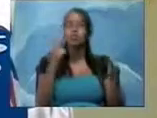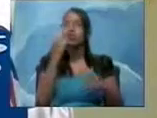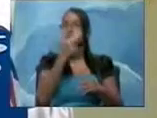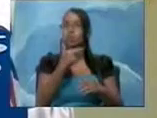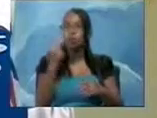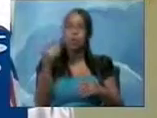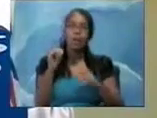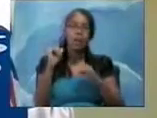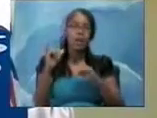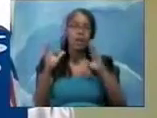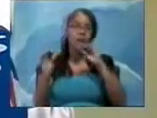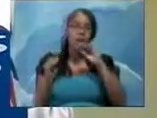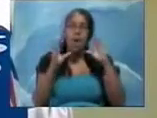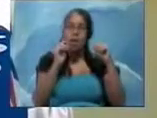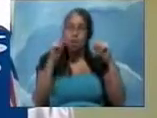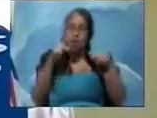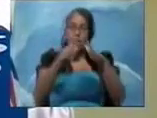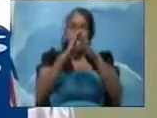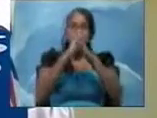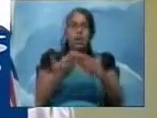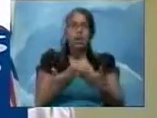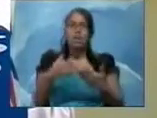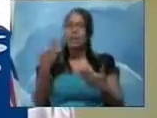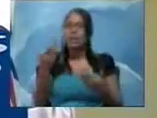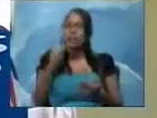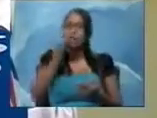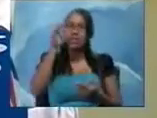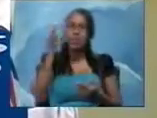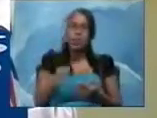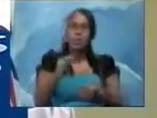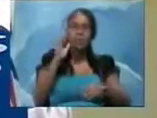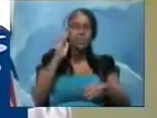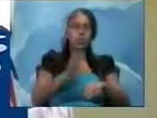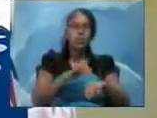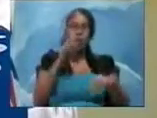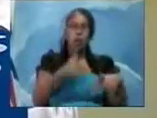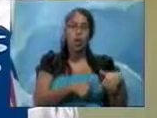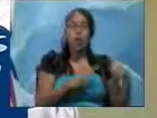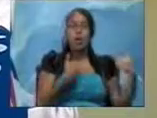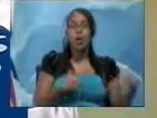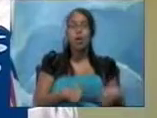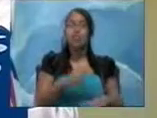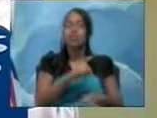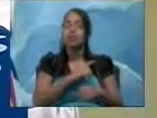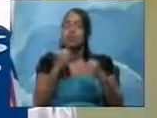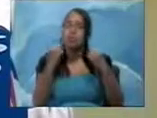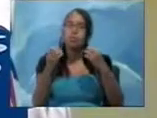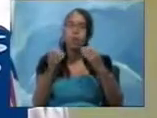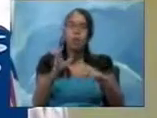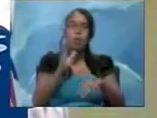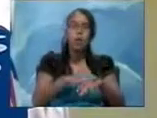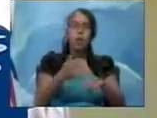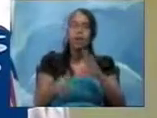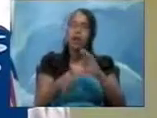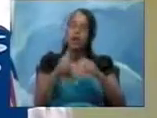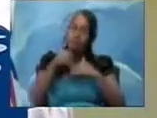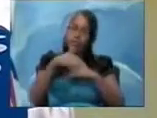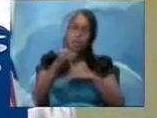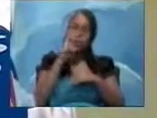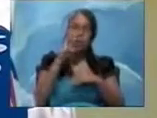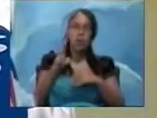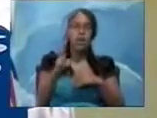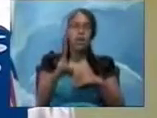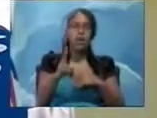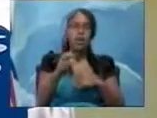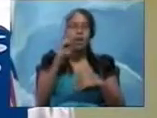habló esta palabra que seguramente tocó el corazón de muchos porque más adelante vamos a ver el resultado y